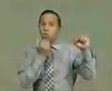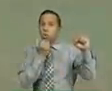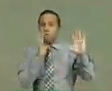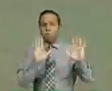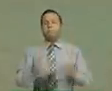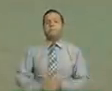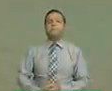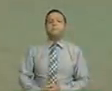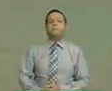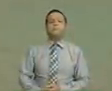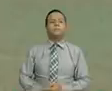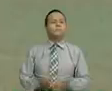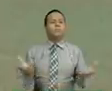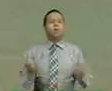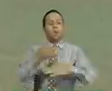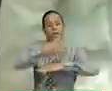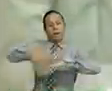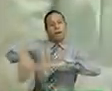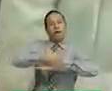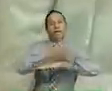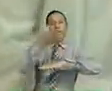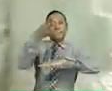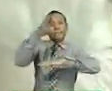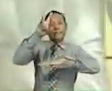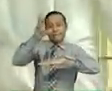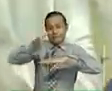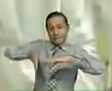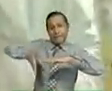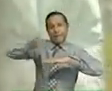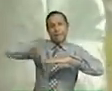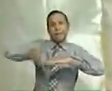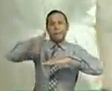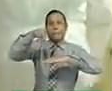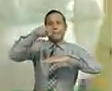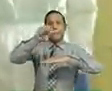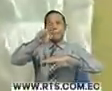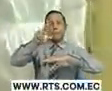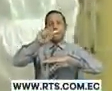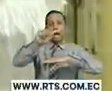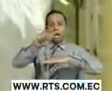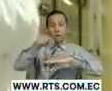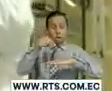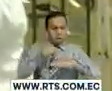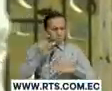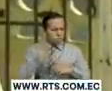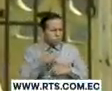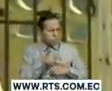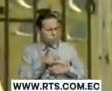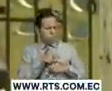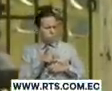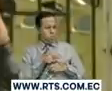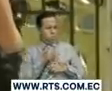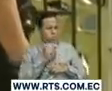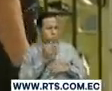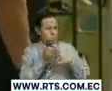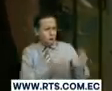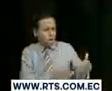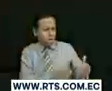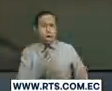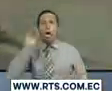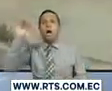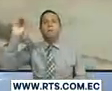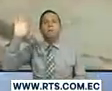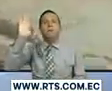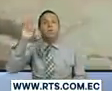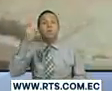Un morador de la 16 y Callejón Parra alertó al ECU 911 sobre la presencia de un cadáver dentro de este inmueble. Donde